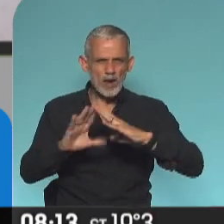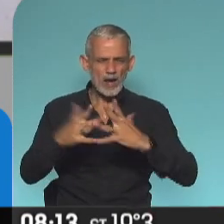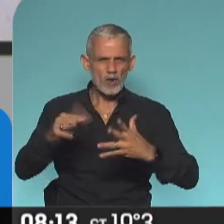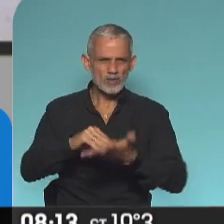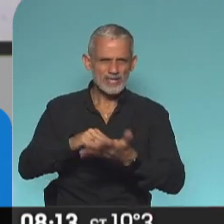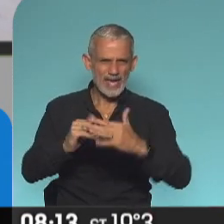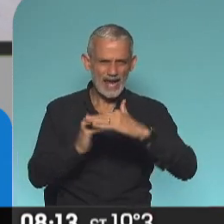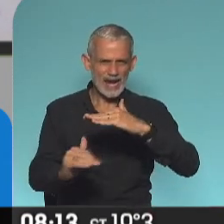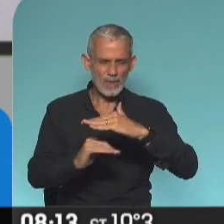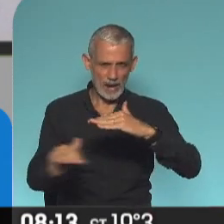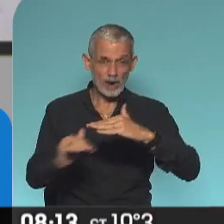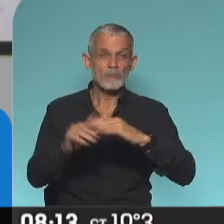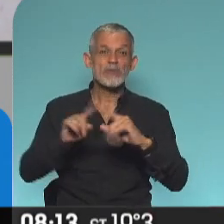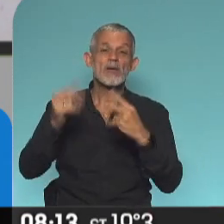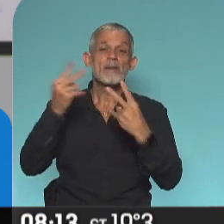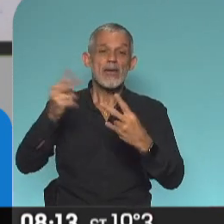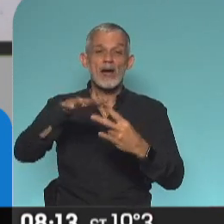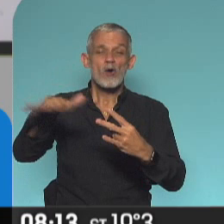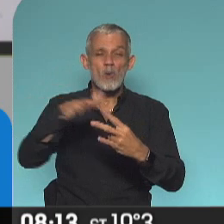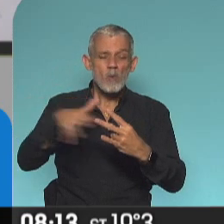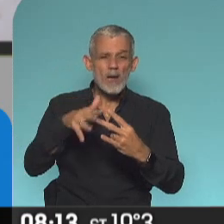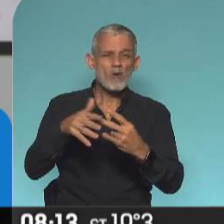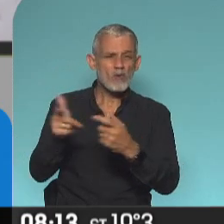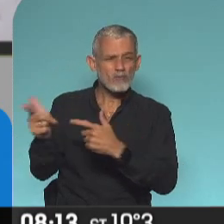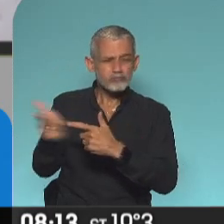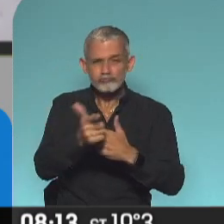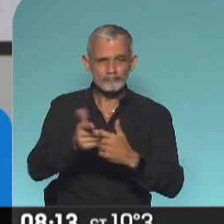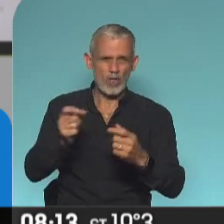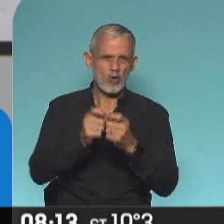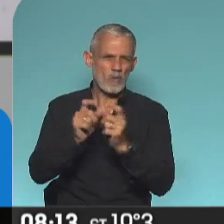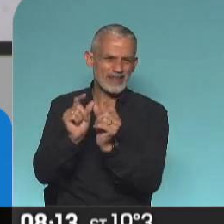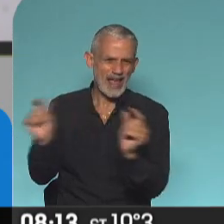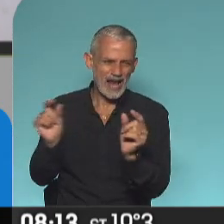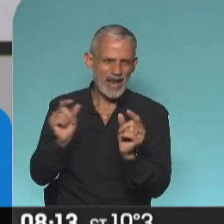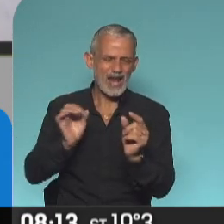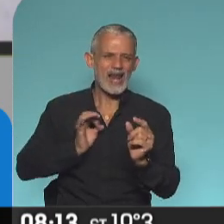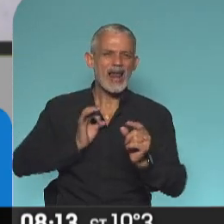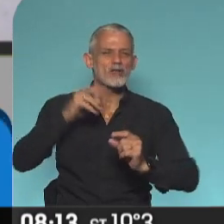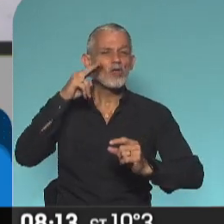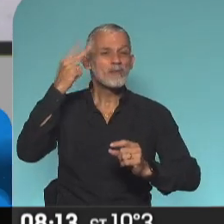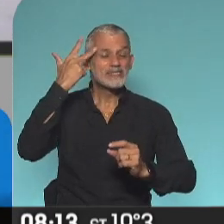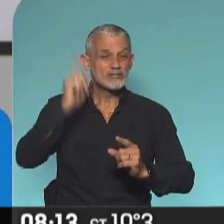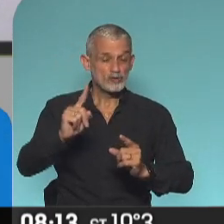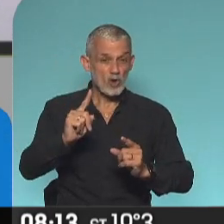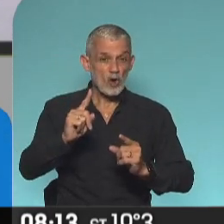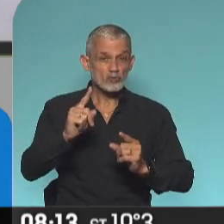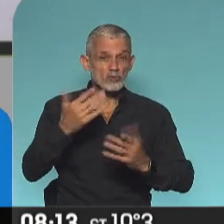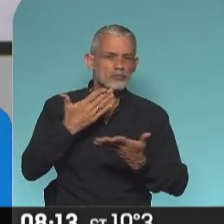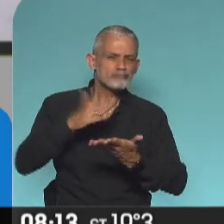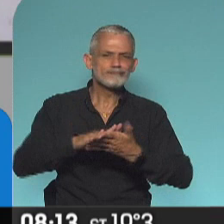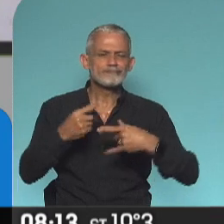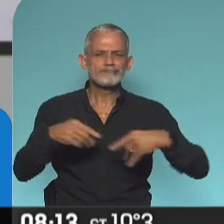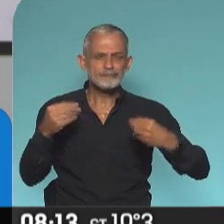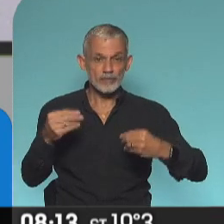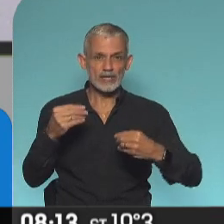También hablamos de Viaje a los Pueblos Fumigados, su documental del 2018, donde hablaba sobre lo que generan